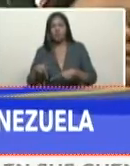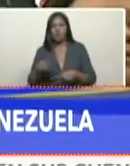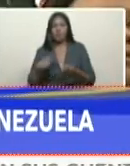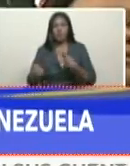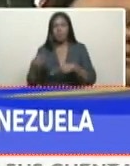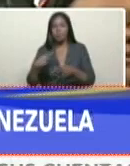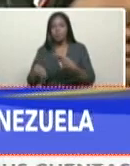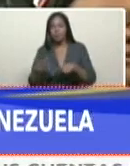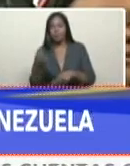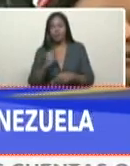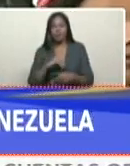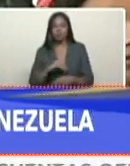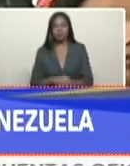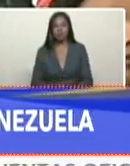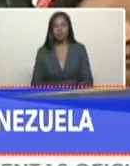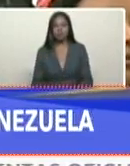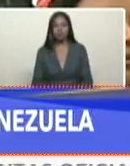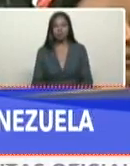Producir.